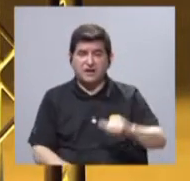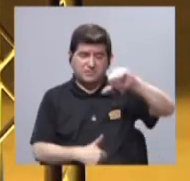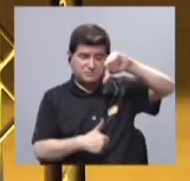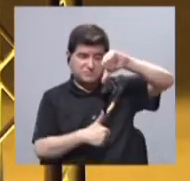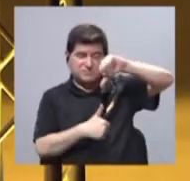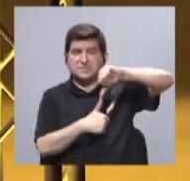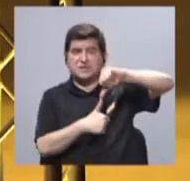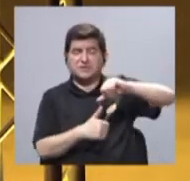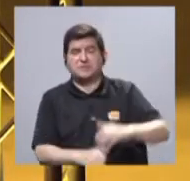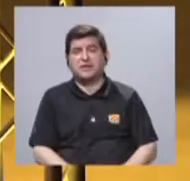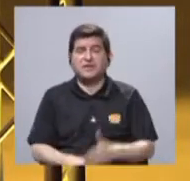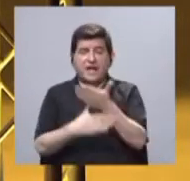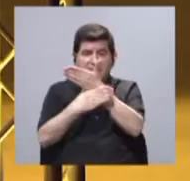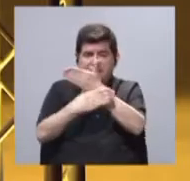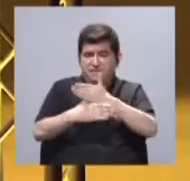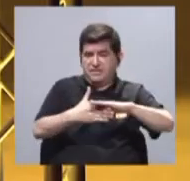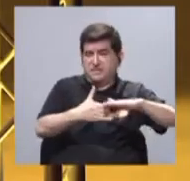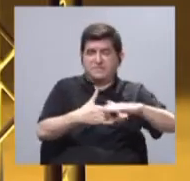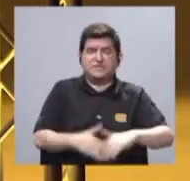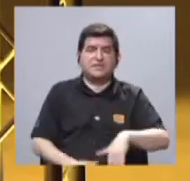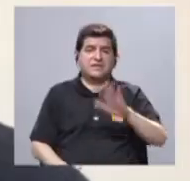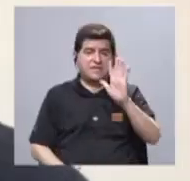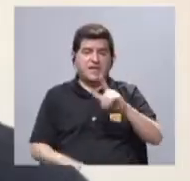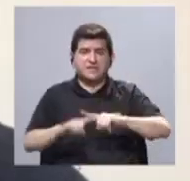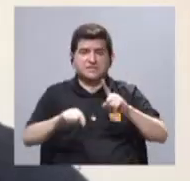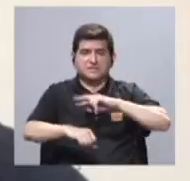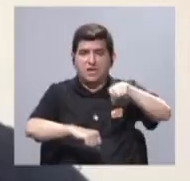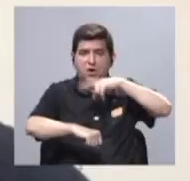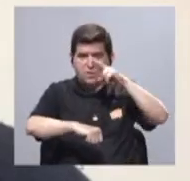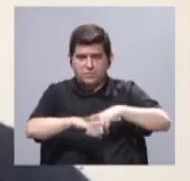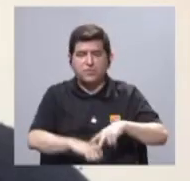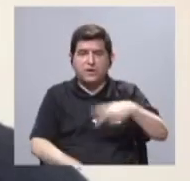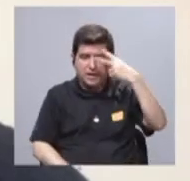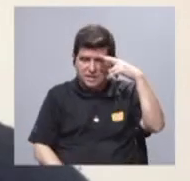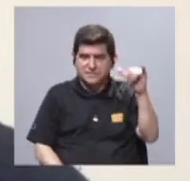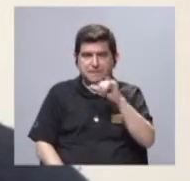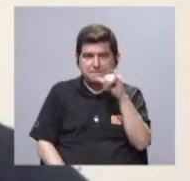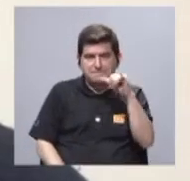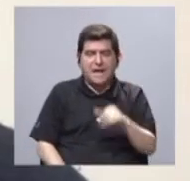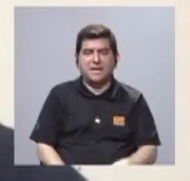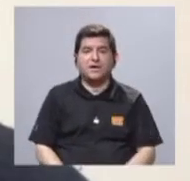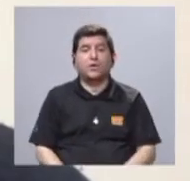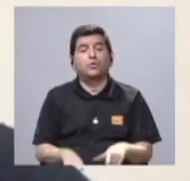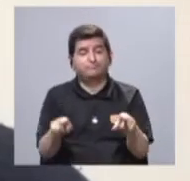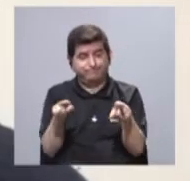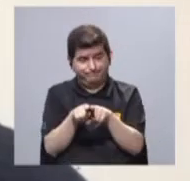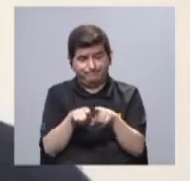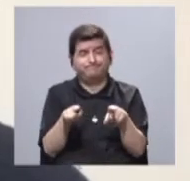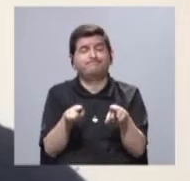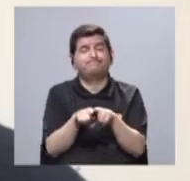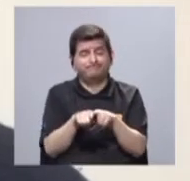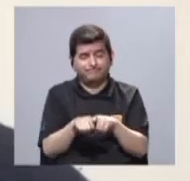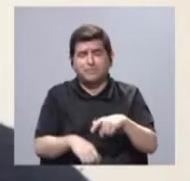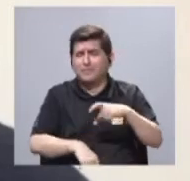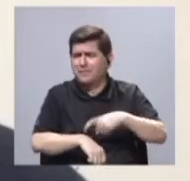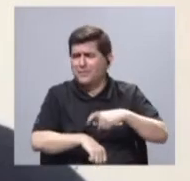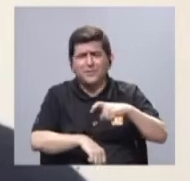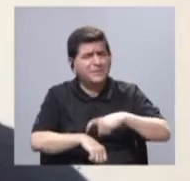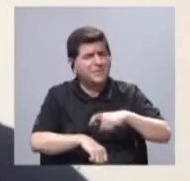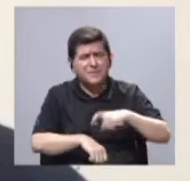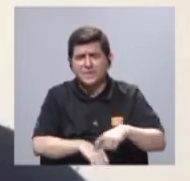¿no? Y al final Centroamérica terminó dividida en 5 repúblicas. México